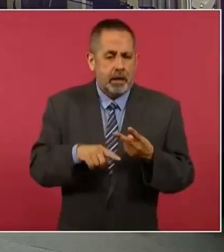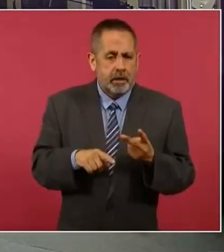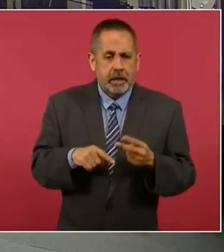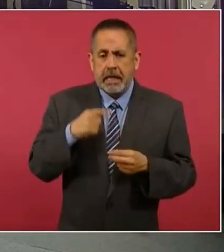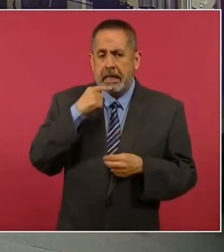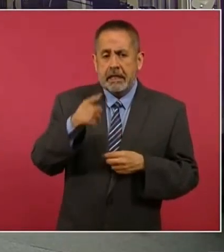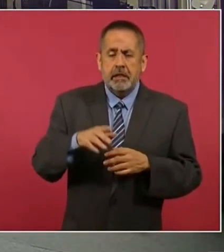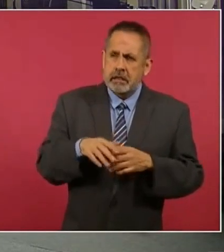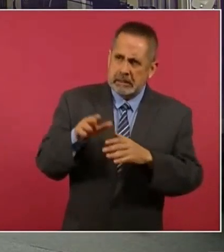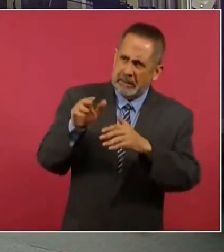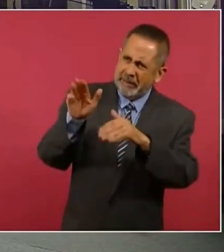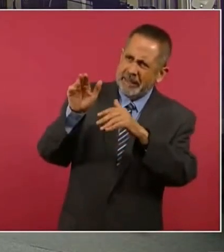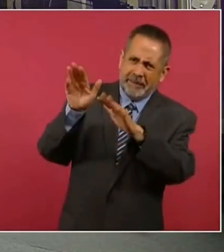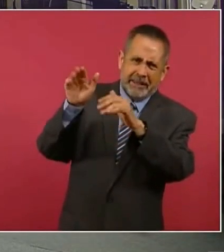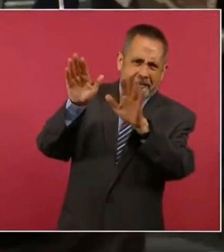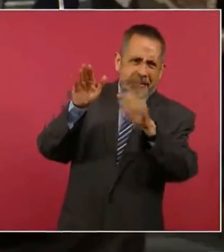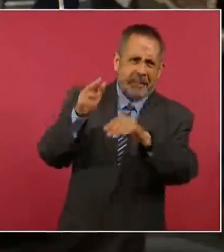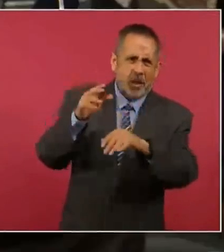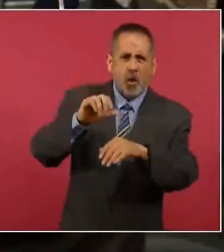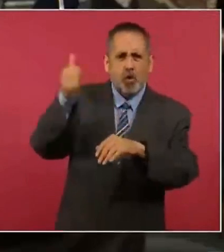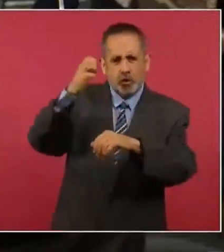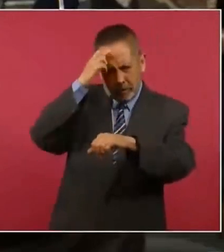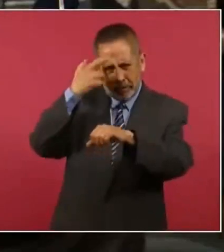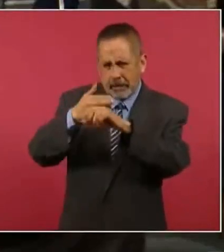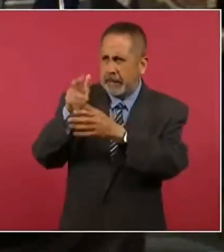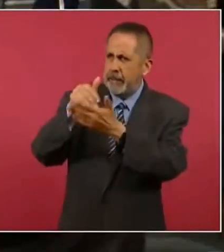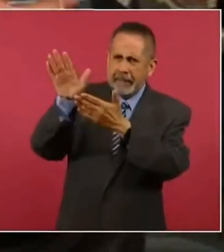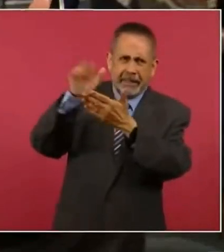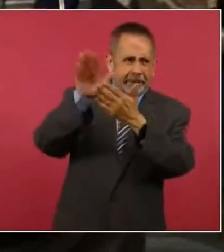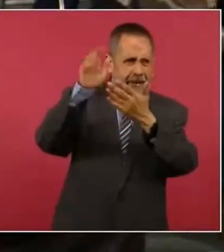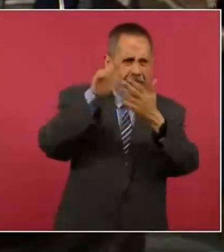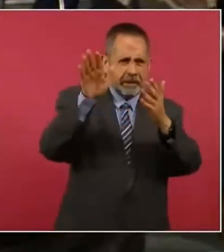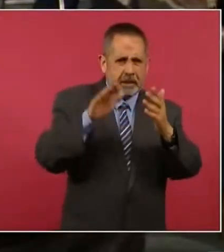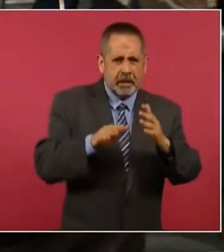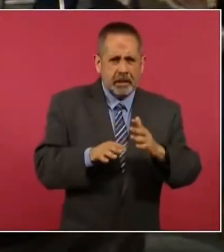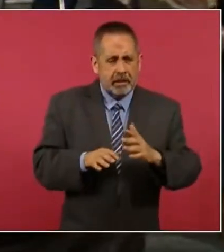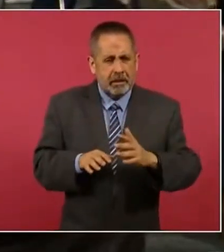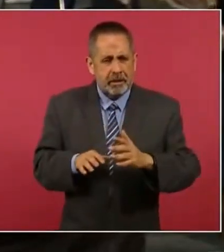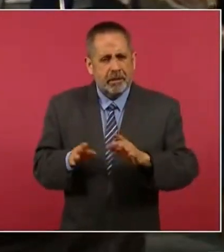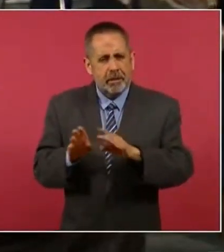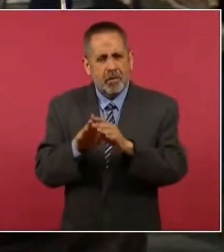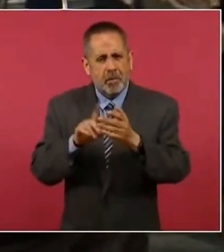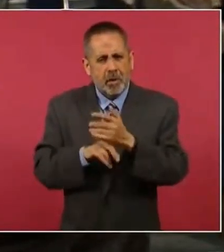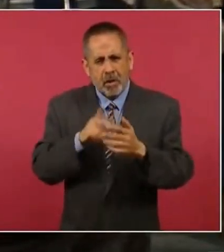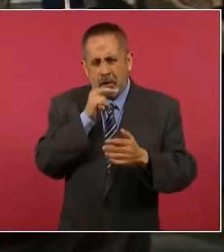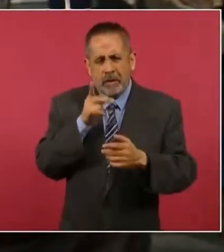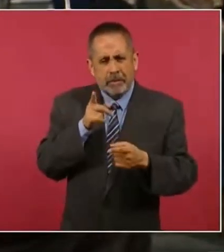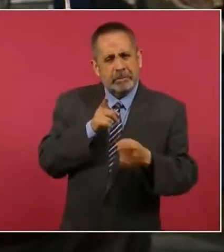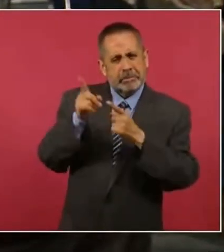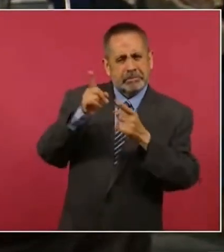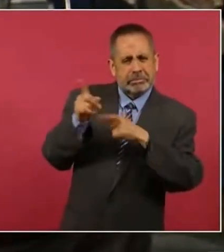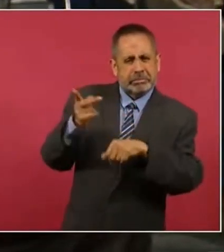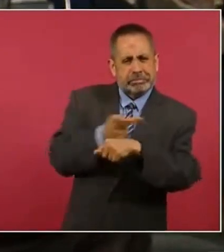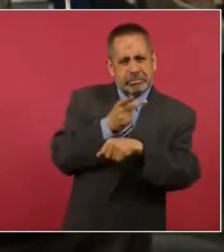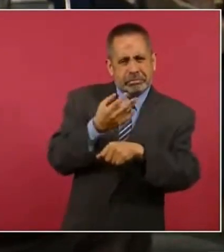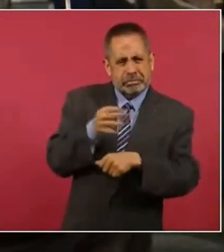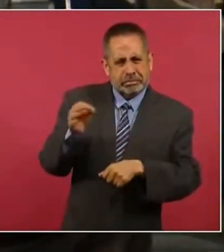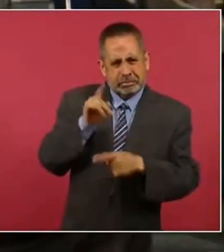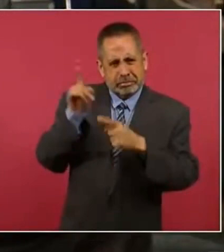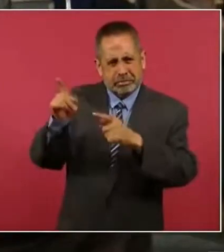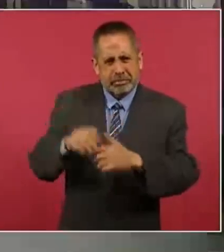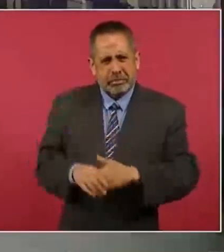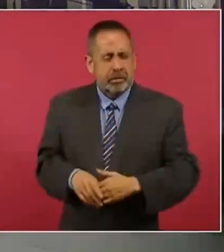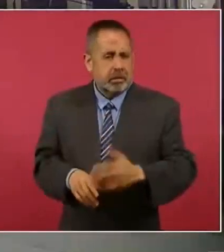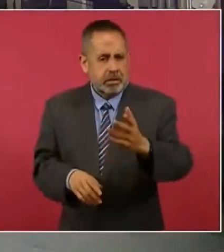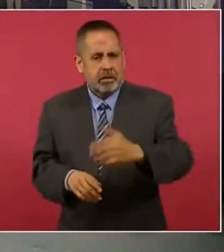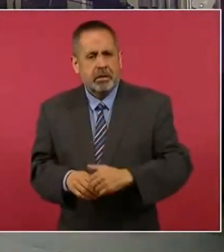se vuelvan, que se regresen a su casa, incluso en inglés, con pues algunas palabras altisonantes pues en no su idioma. De hacerse. ¿Cuál